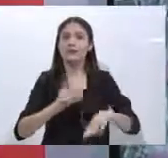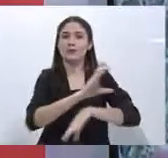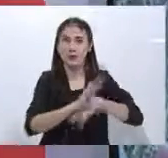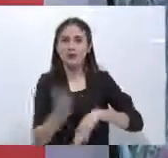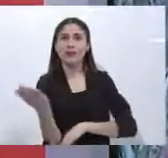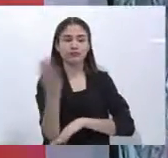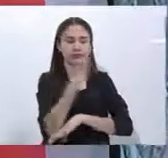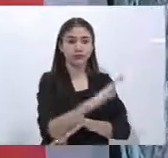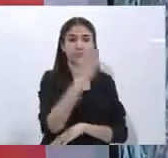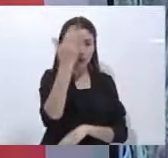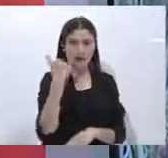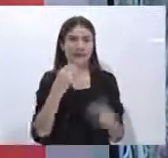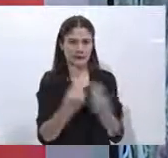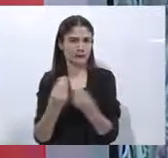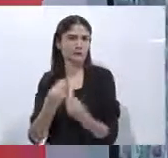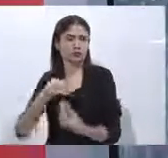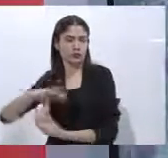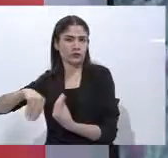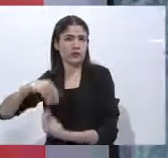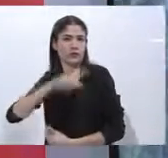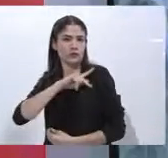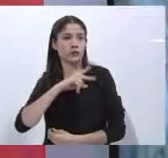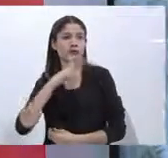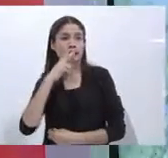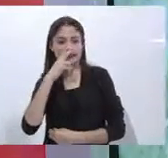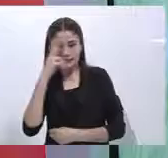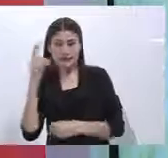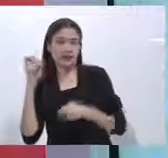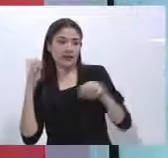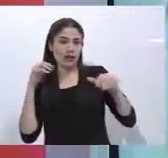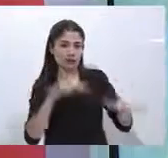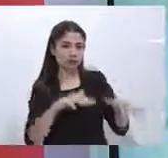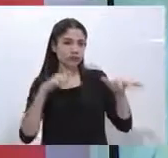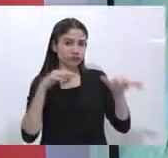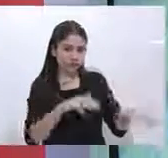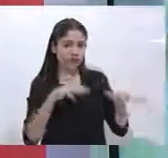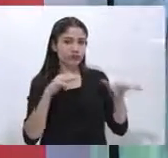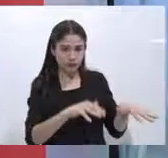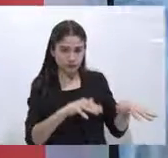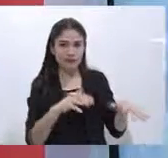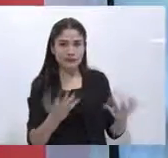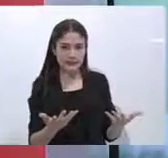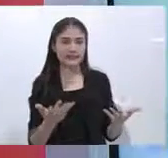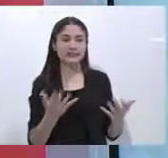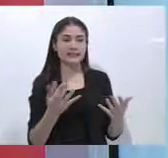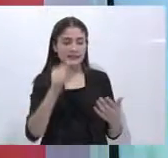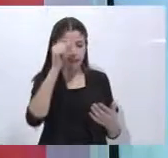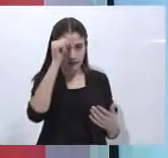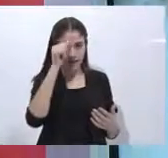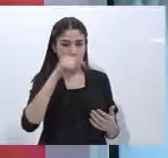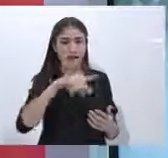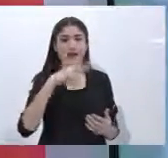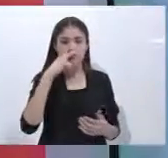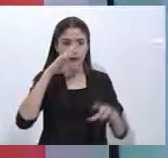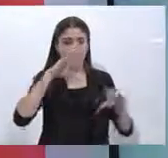mucha oferta y que también la aceptación de la gente que querían y dando más productos en la capital el viceministro estamos trayendo estamos trayendo